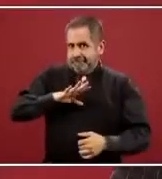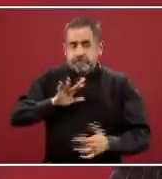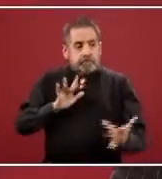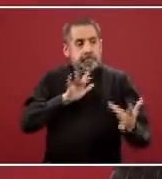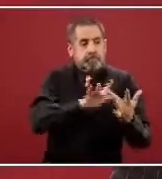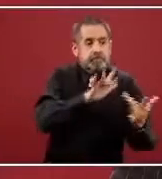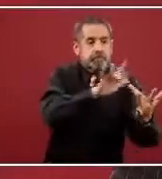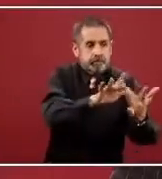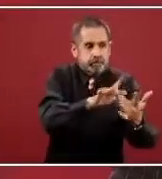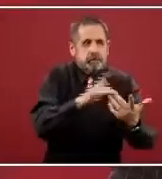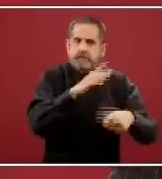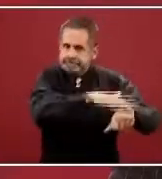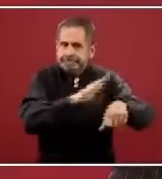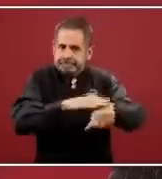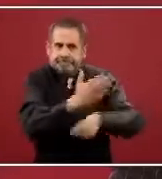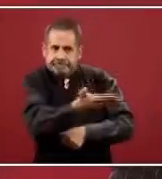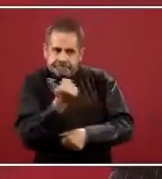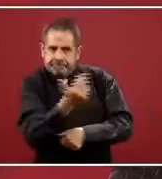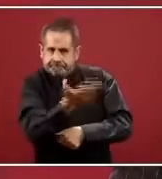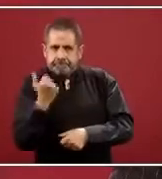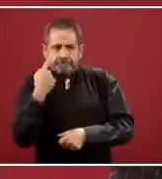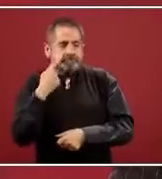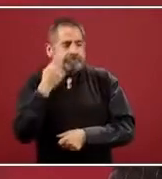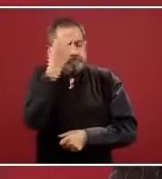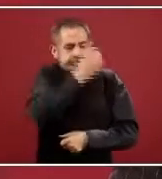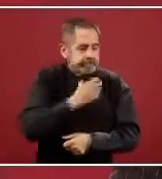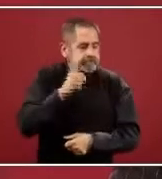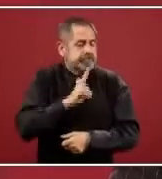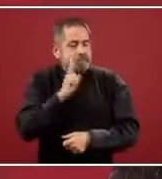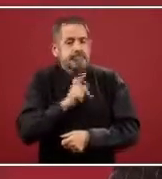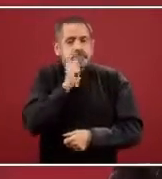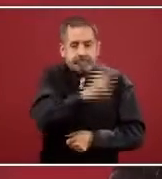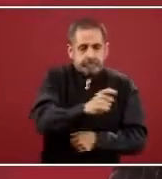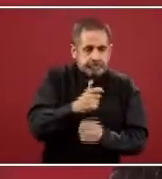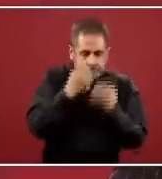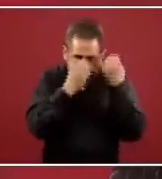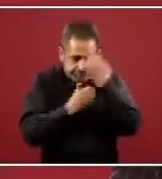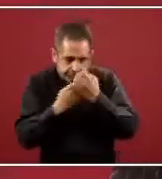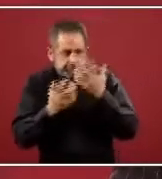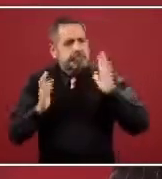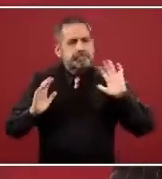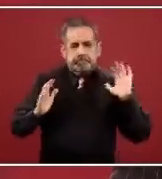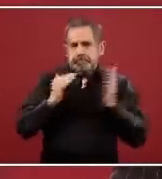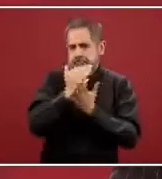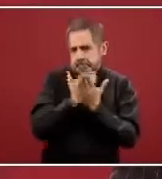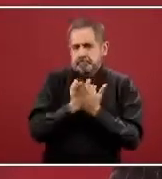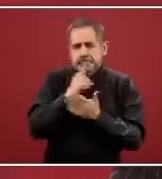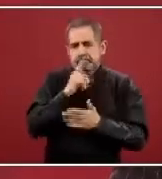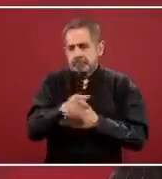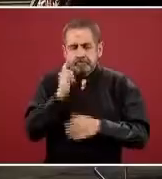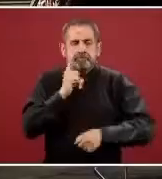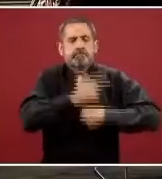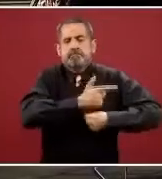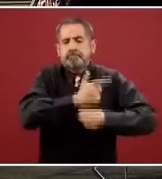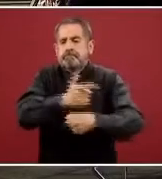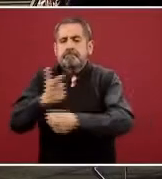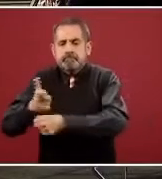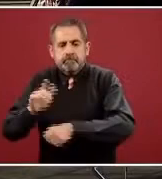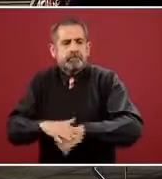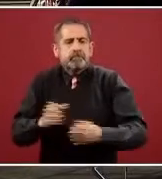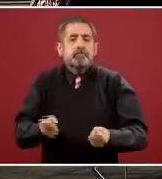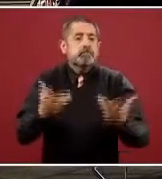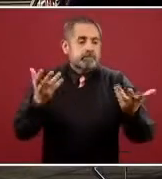efectivamente se reporten para entonces que puedan en su momento integrar el estudio de contactos de la mejor manera posible e identificar a todos los que